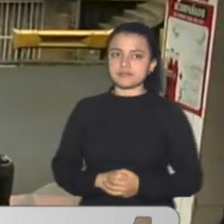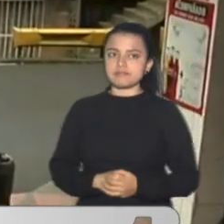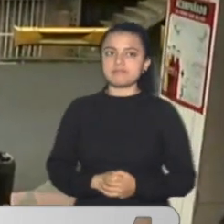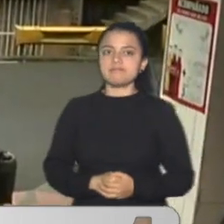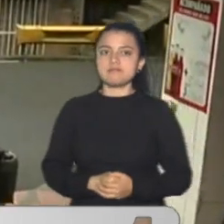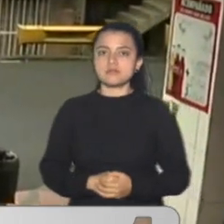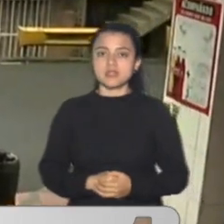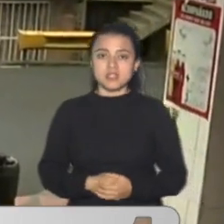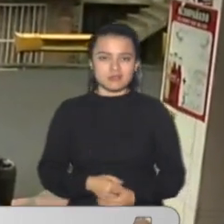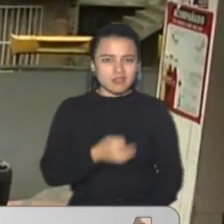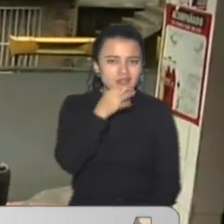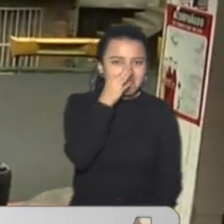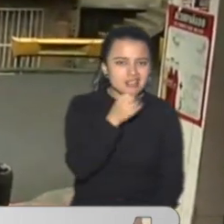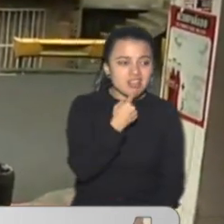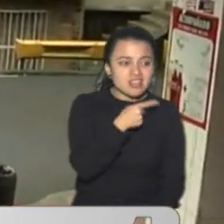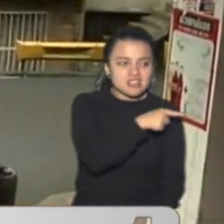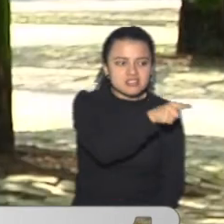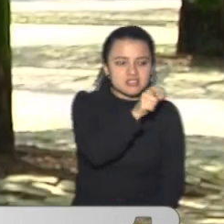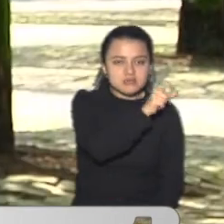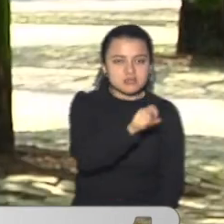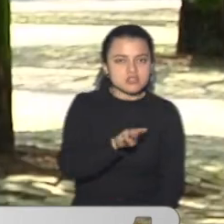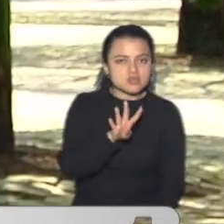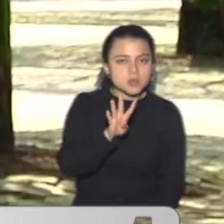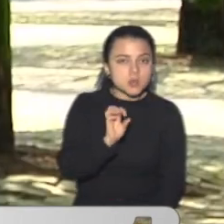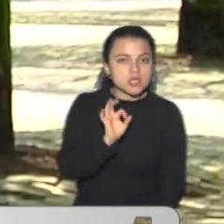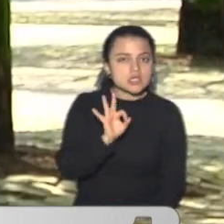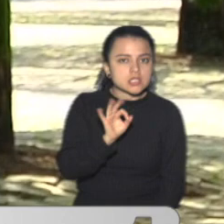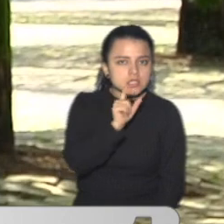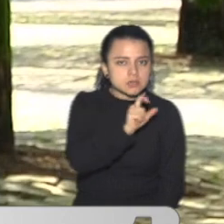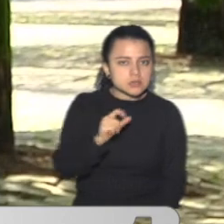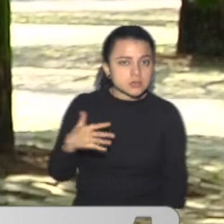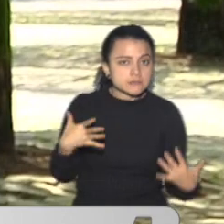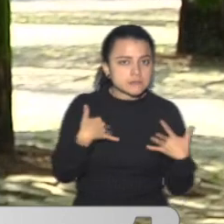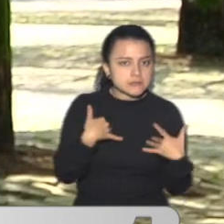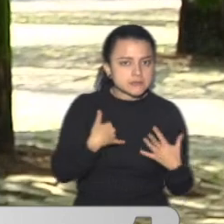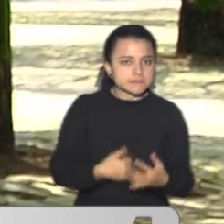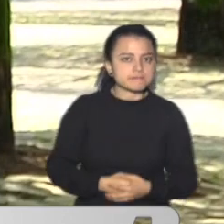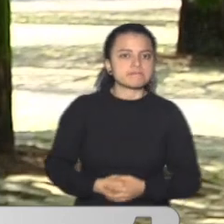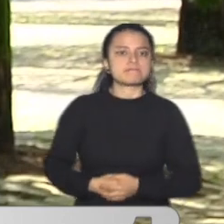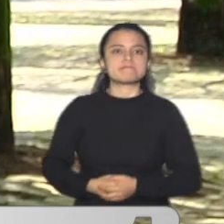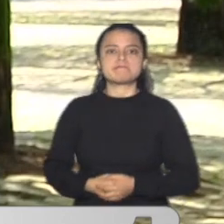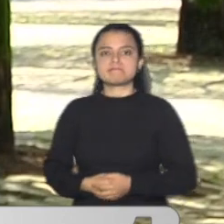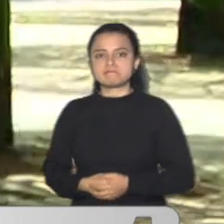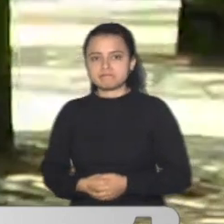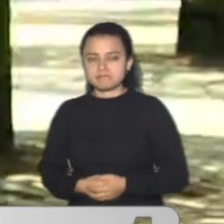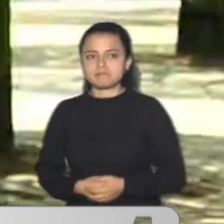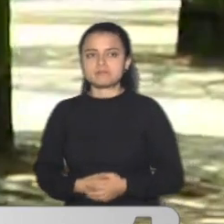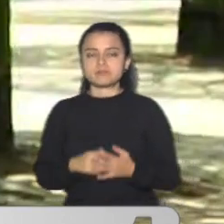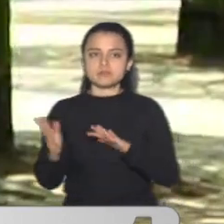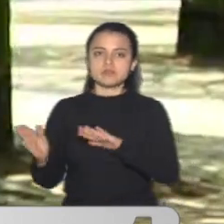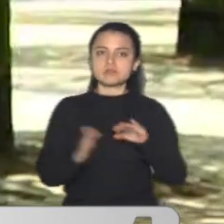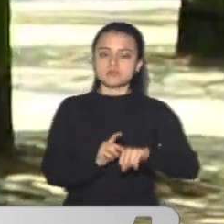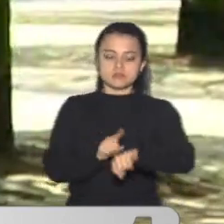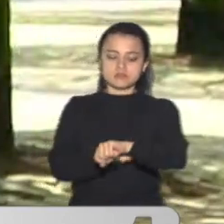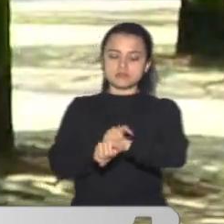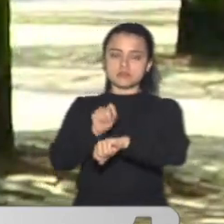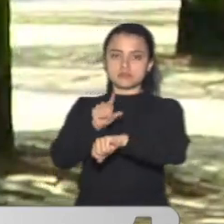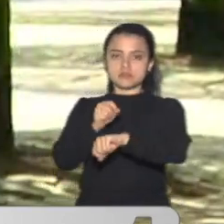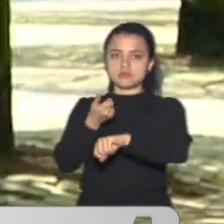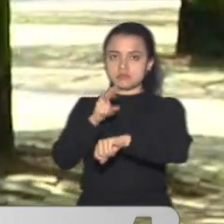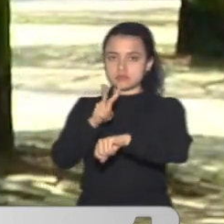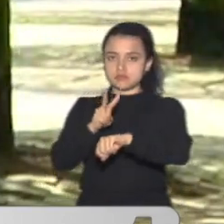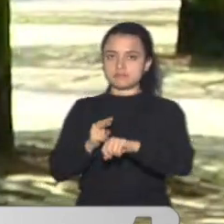serían 43 las víctimas y en otras noticias de antioquia las doce y once del mediodía dos